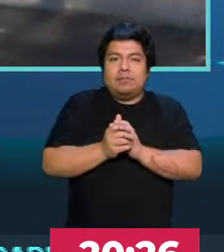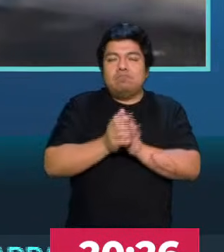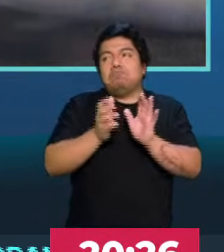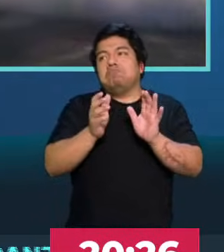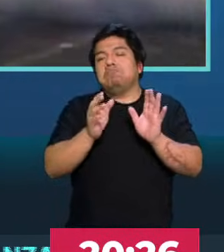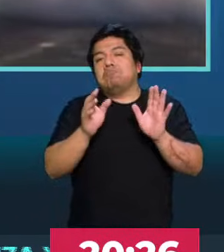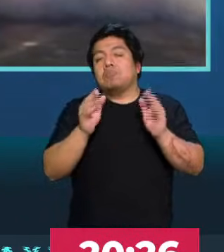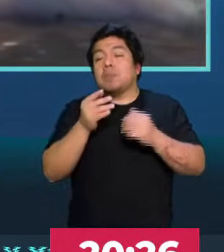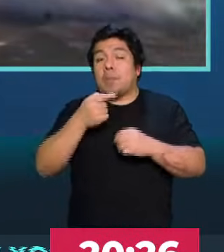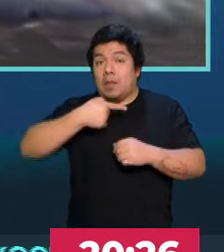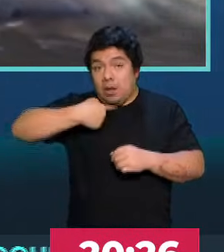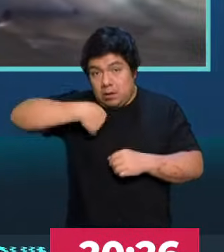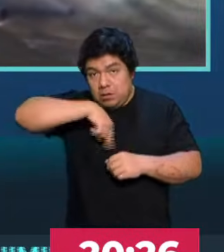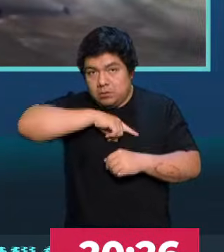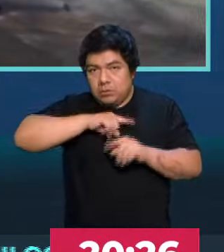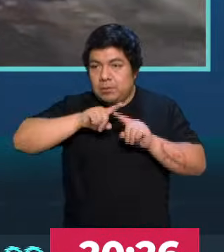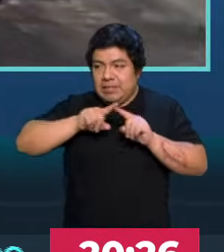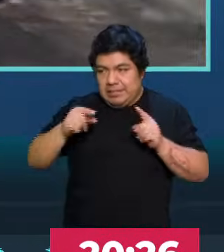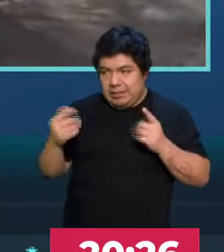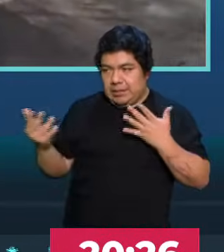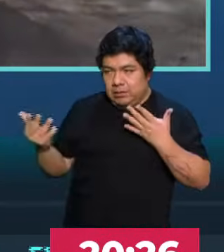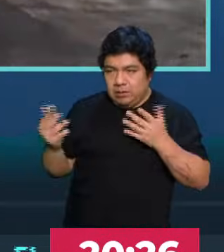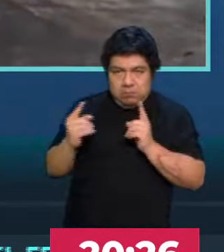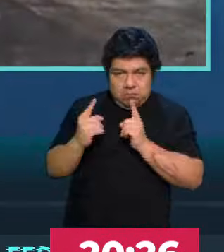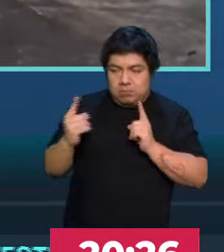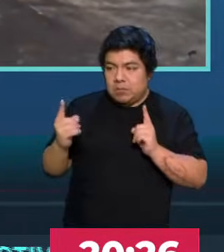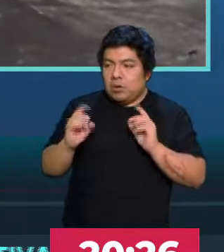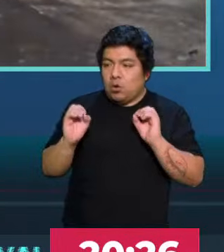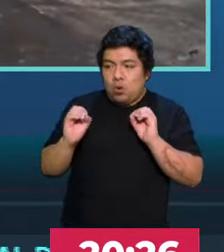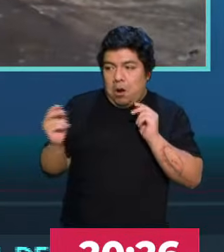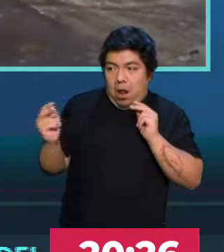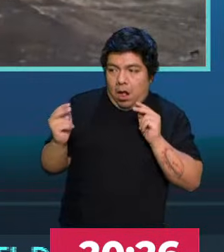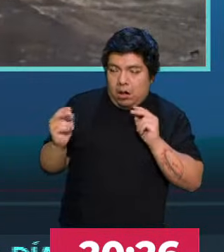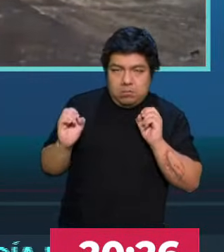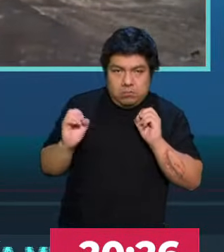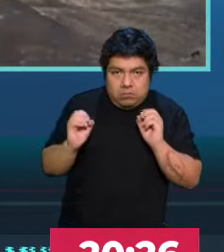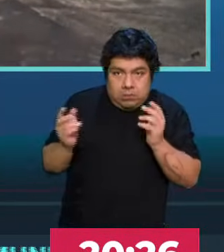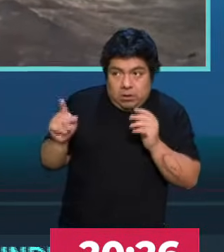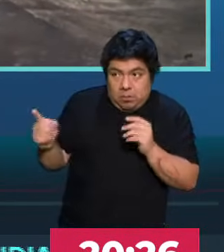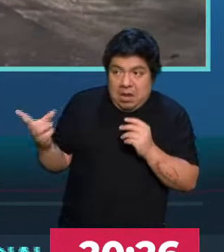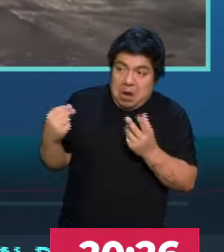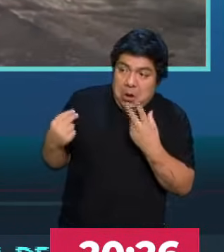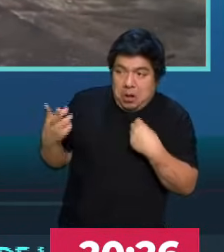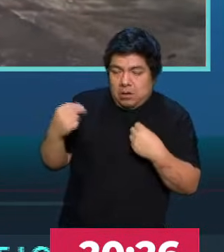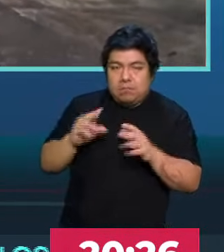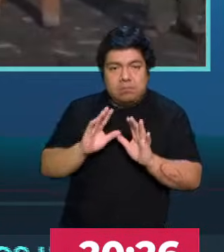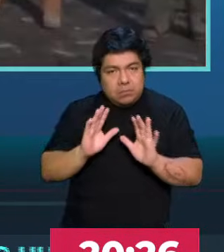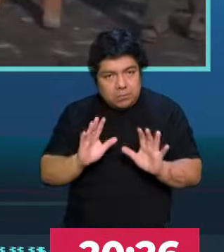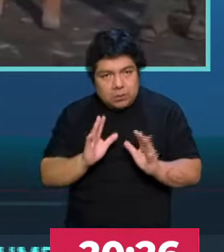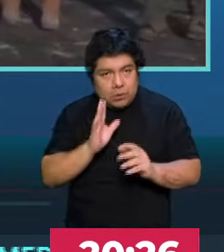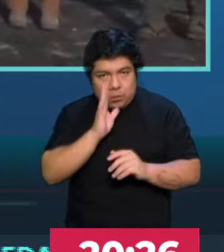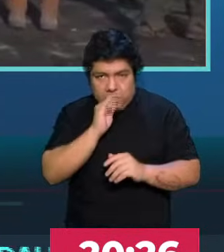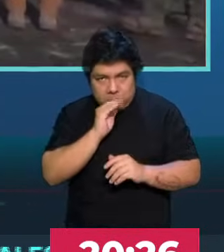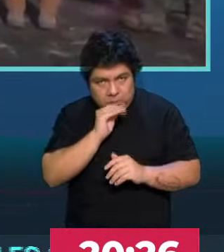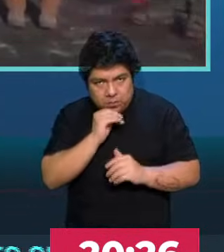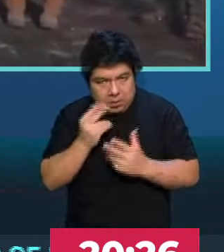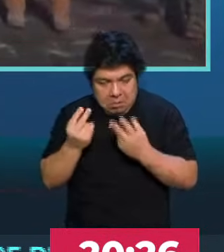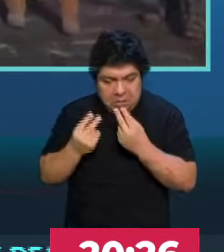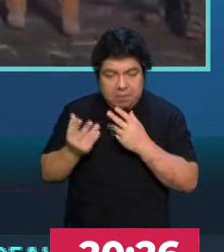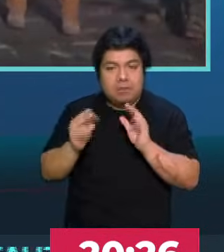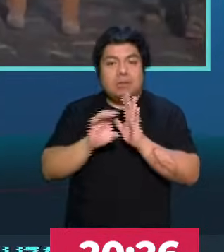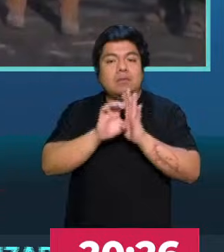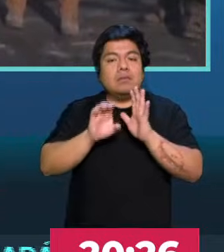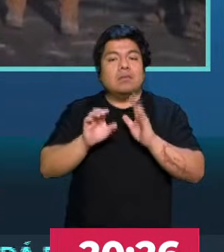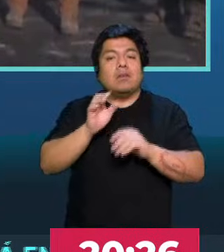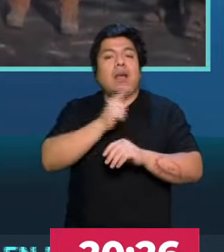consideración de decir, somos distintos, no vamos a pelear, porque no es que se oponen, no pueden oponerse por ejemplo, a la